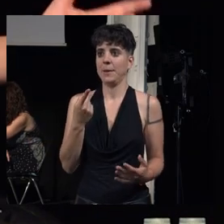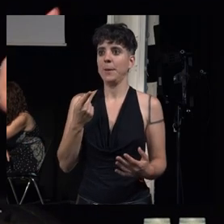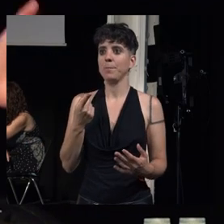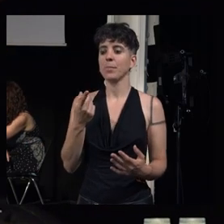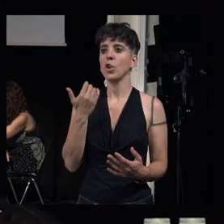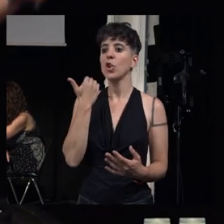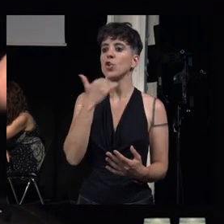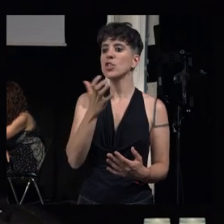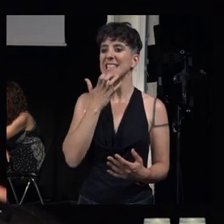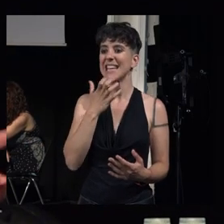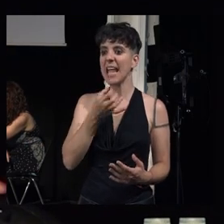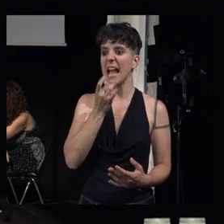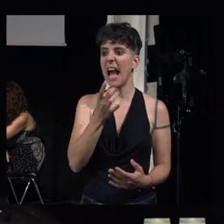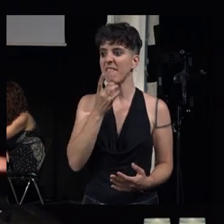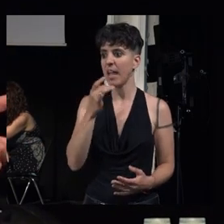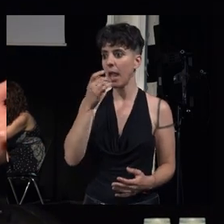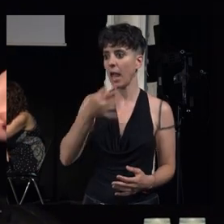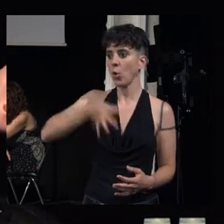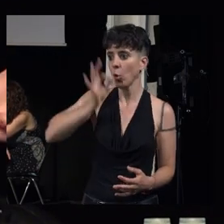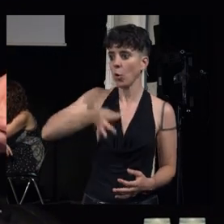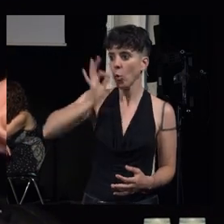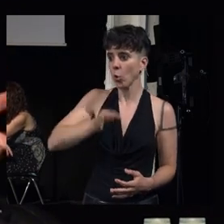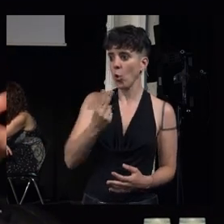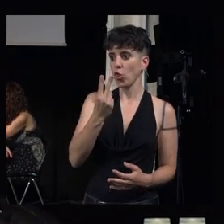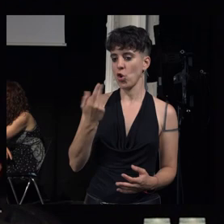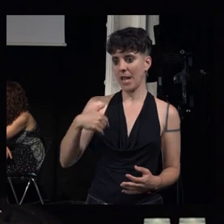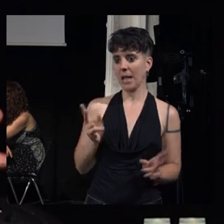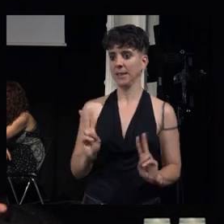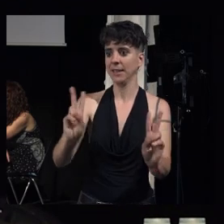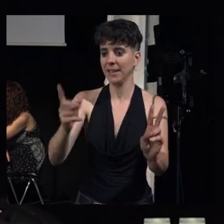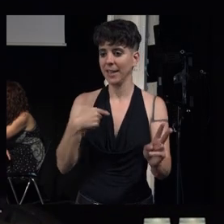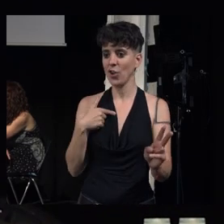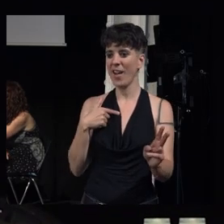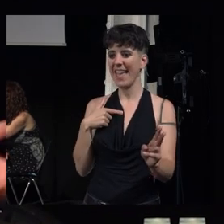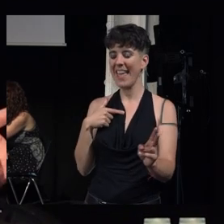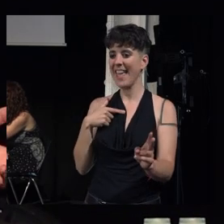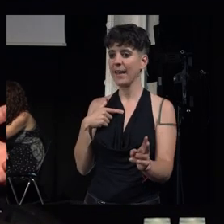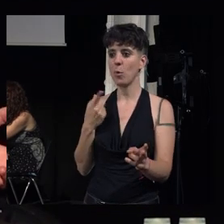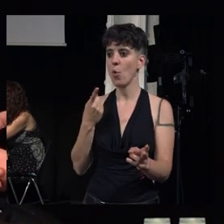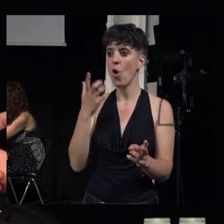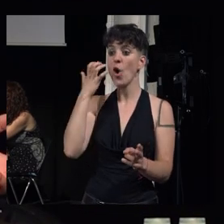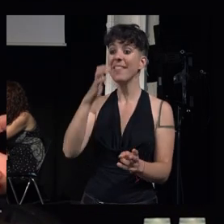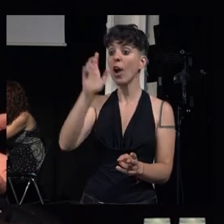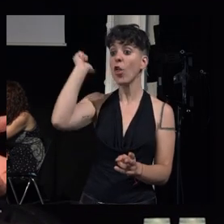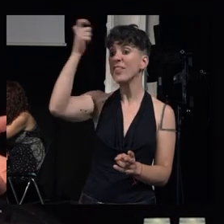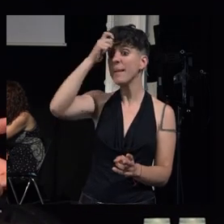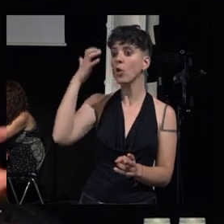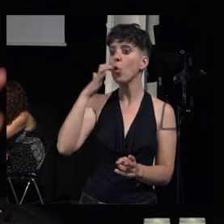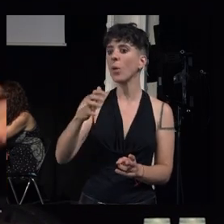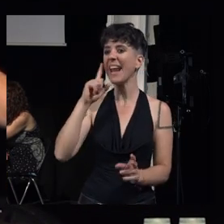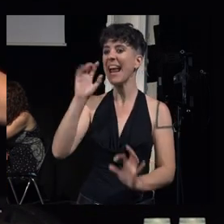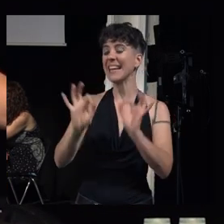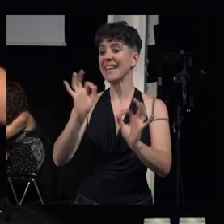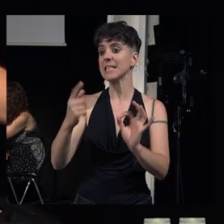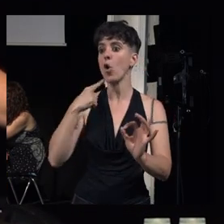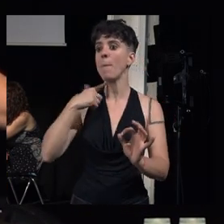no sé si es por el café, que es que llevo dos cafés hoy ya, pero he venido hasta dispuesta a arriesgar el término queer en el proceso y